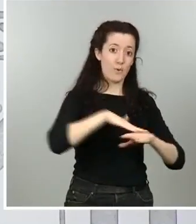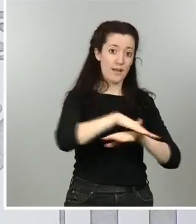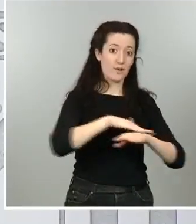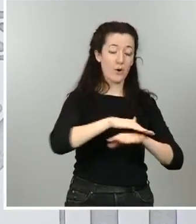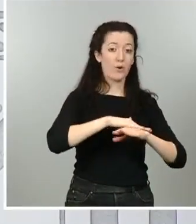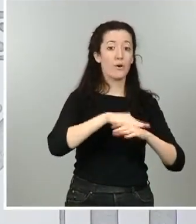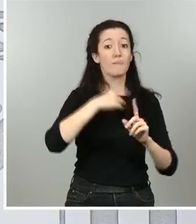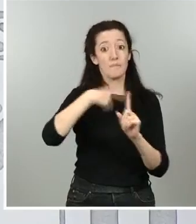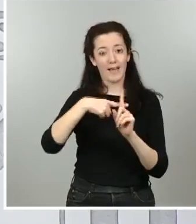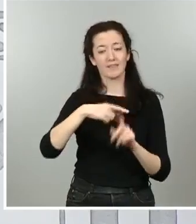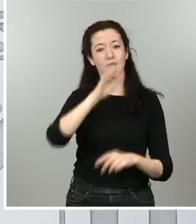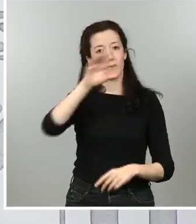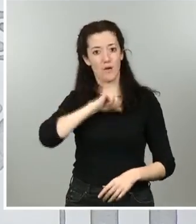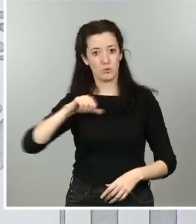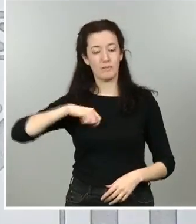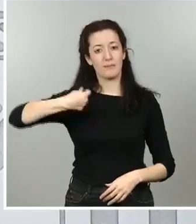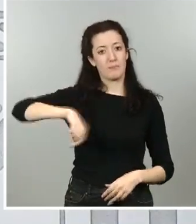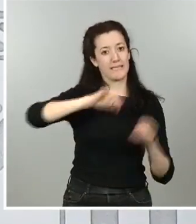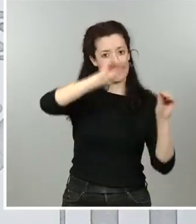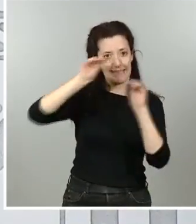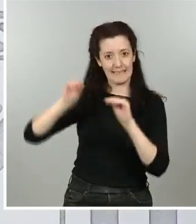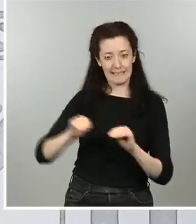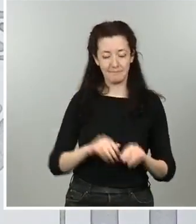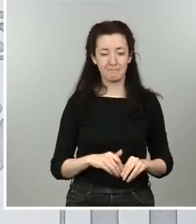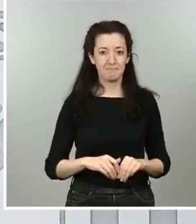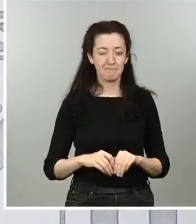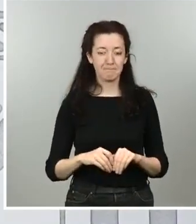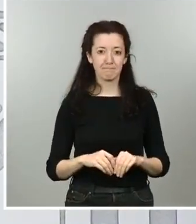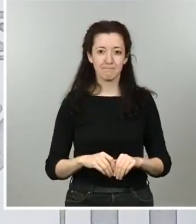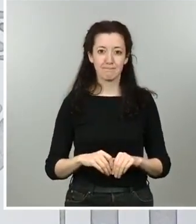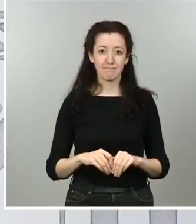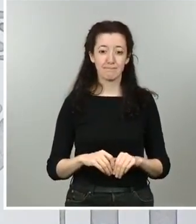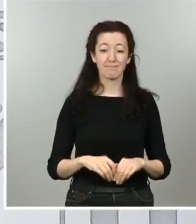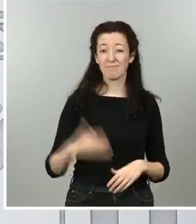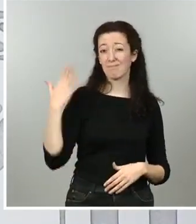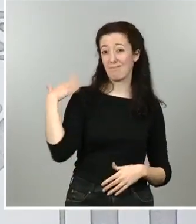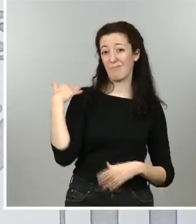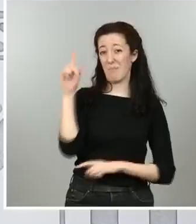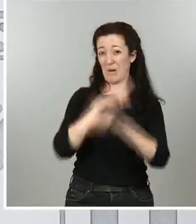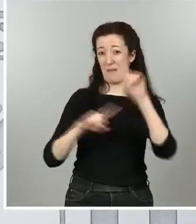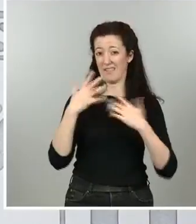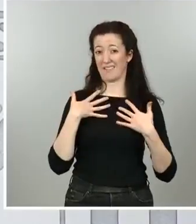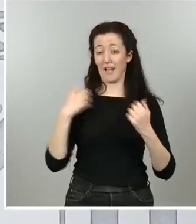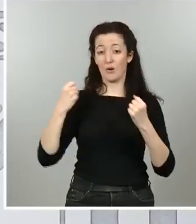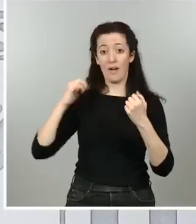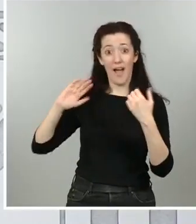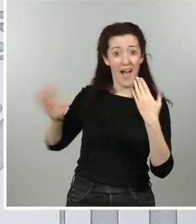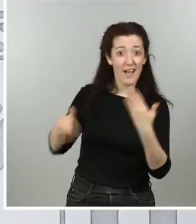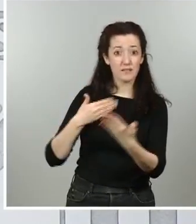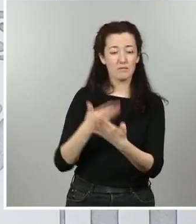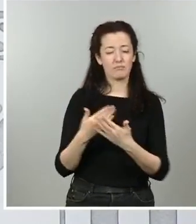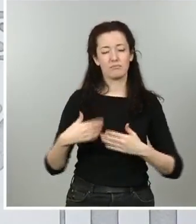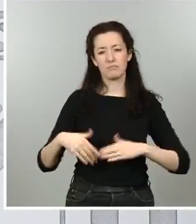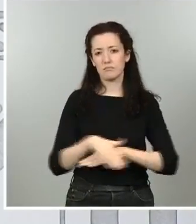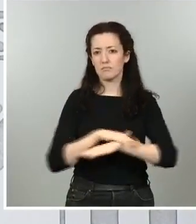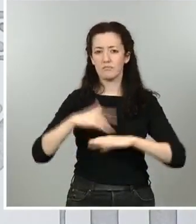las comunidades autónomas. Y, de hecho, desde el inicio de la crisis sanitaria, el Gobierno tuvo muy claro que la envergadura del